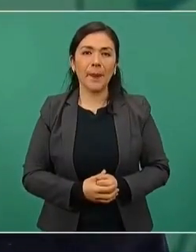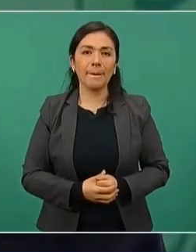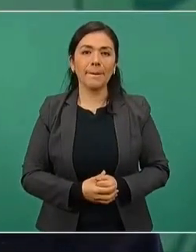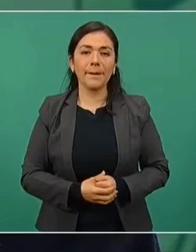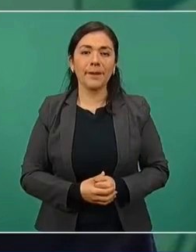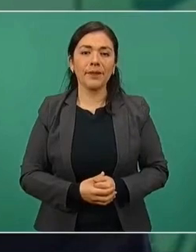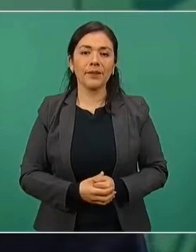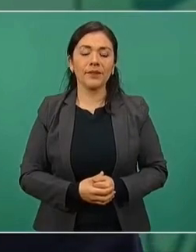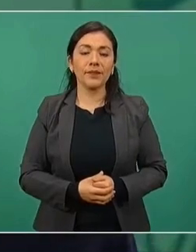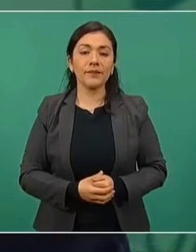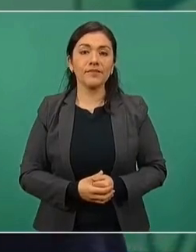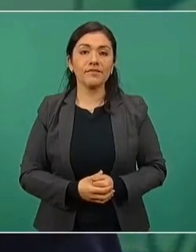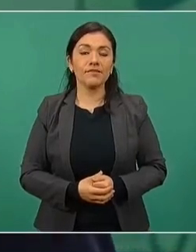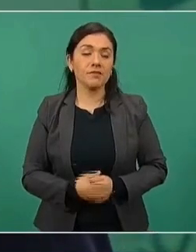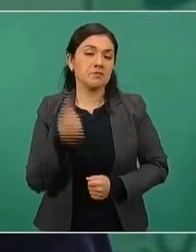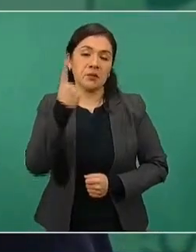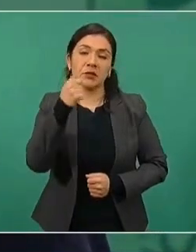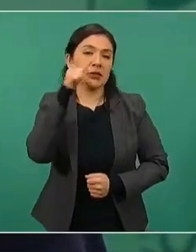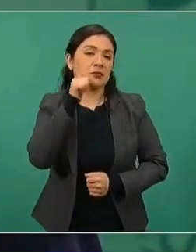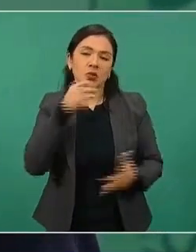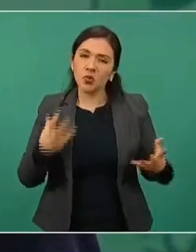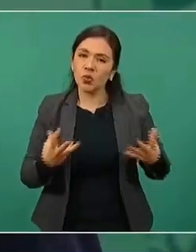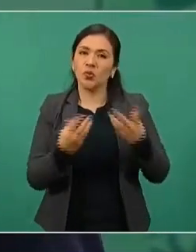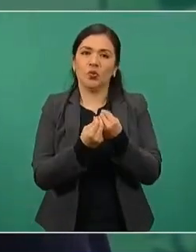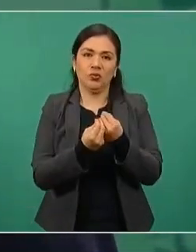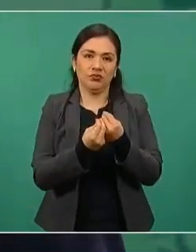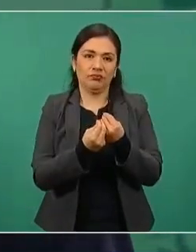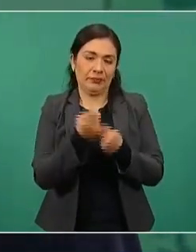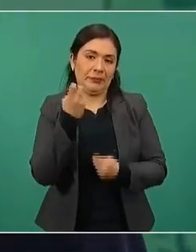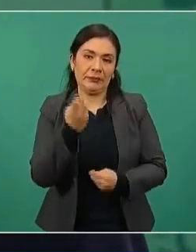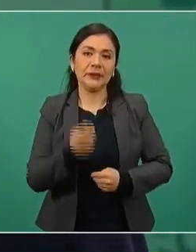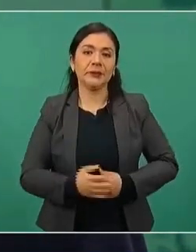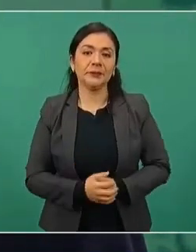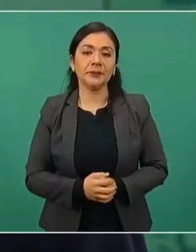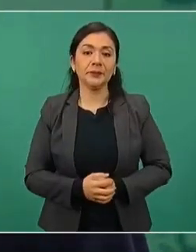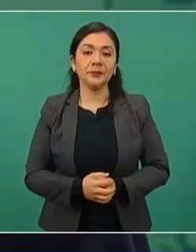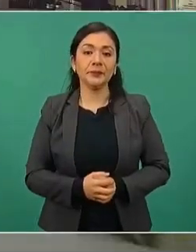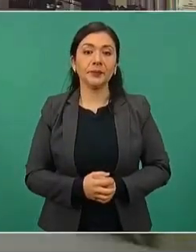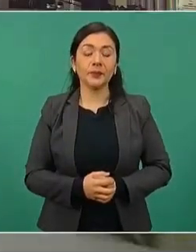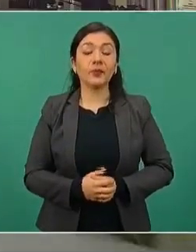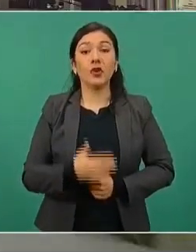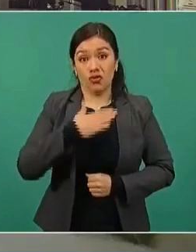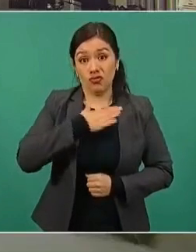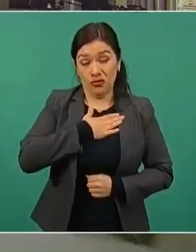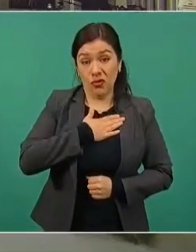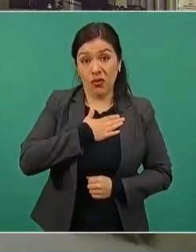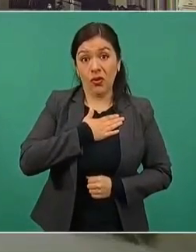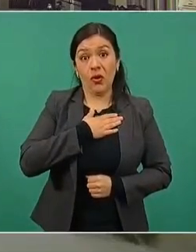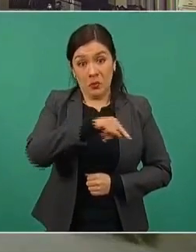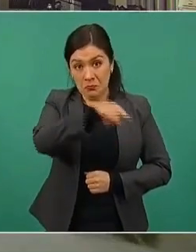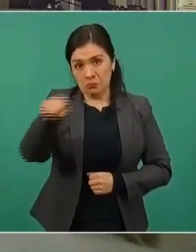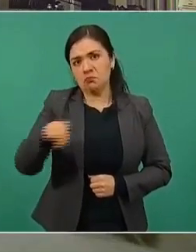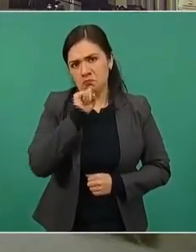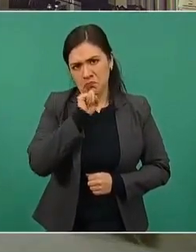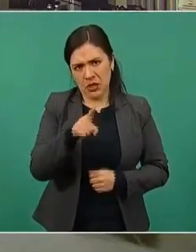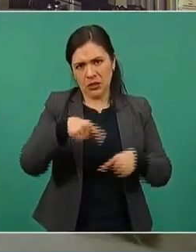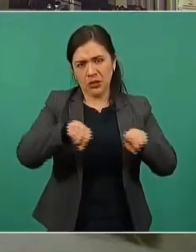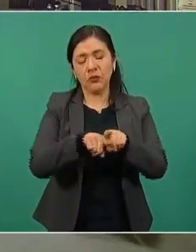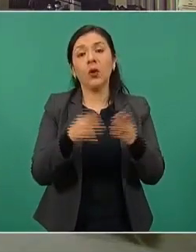y sí estar juntos, ¿no?, todos juntos. En mi caso y en el caso de ustedes también,